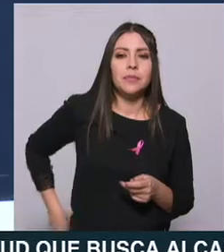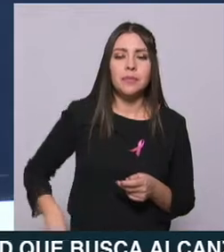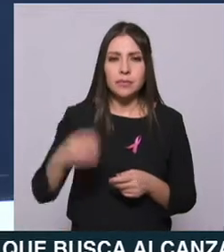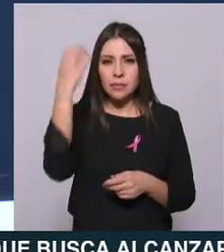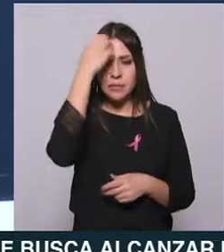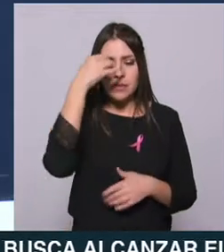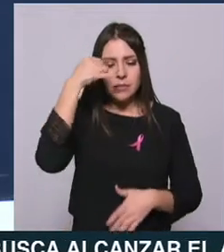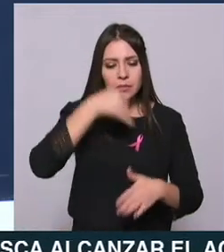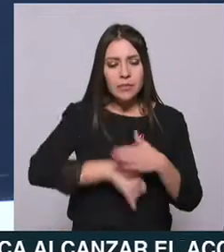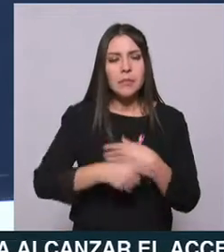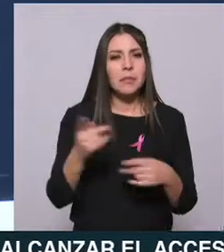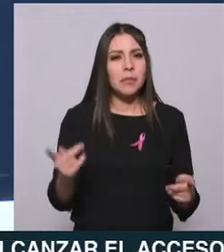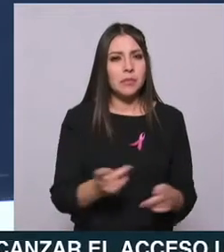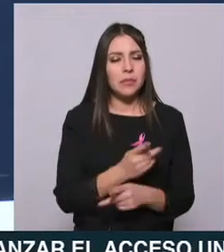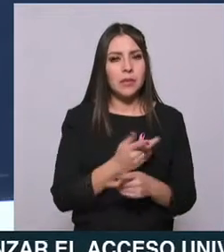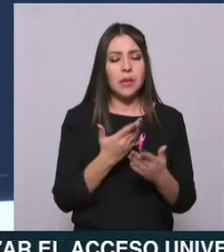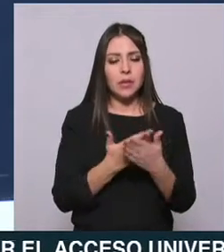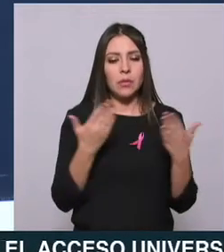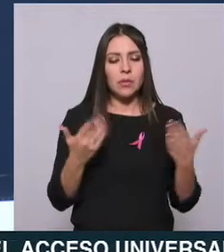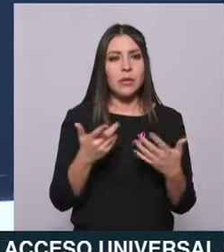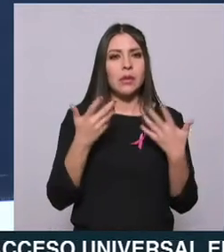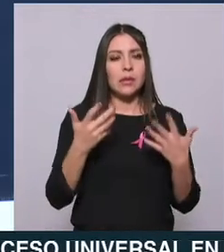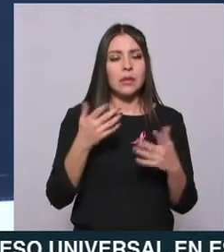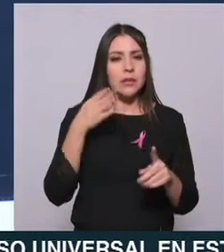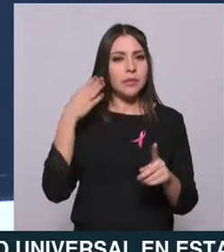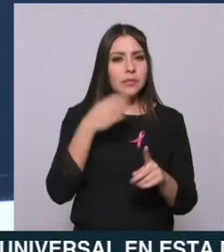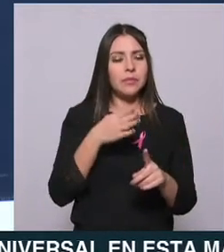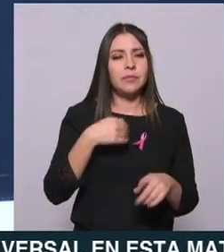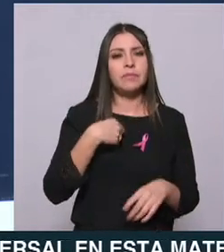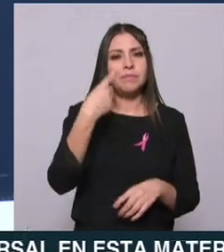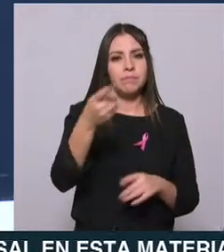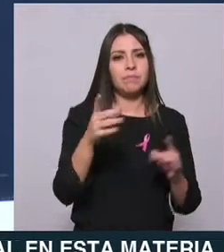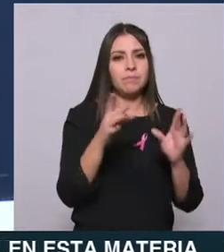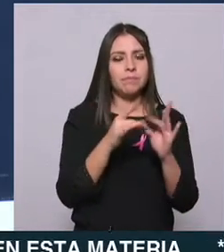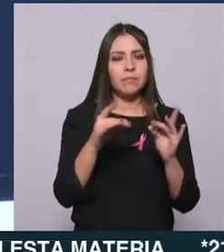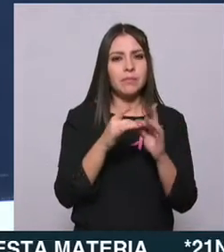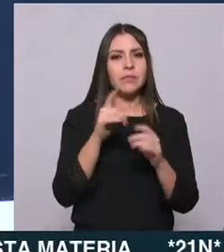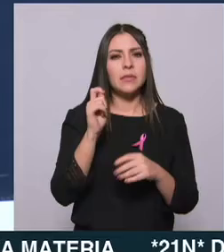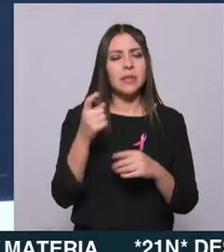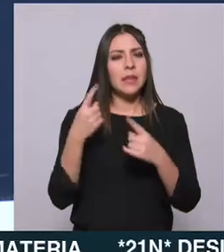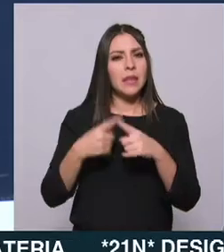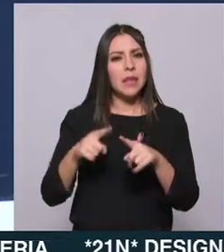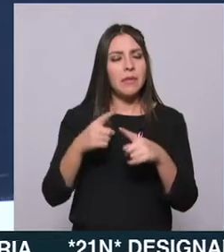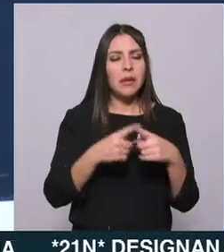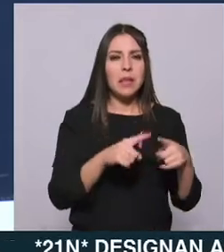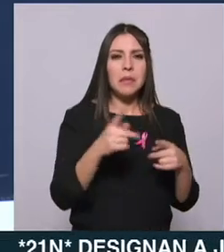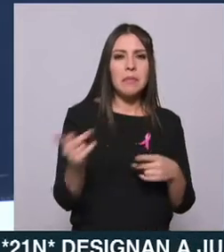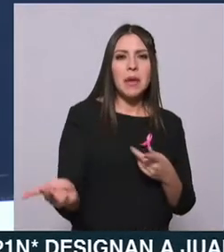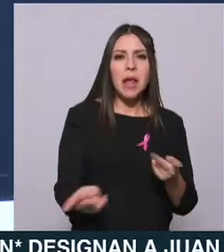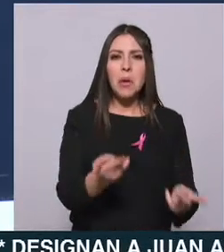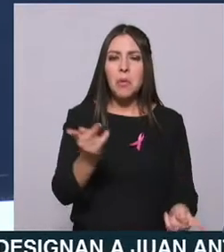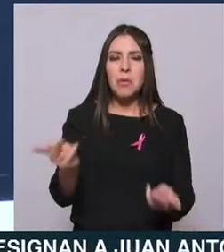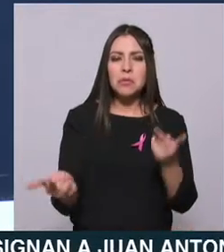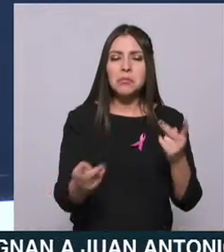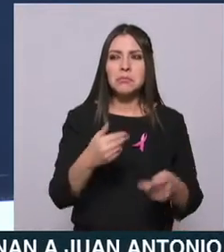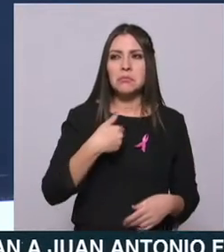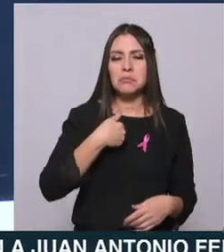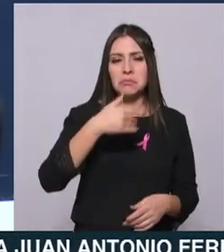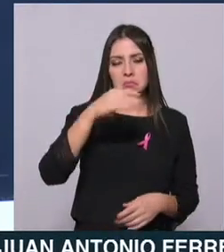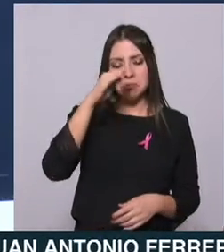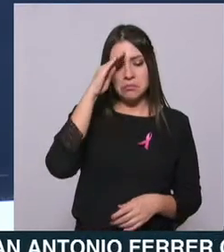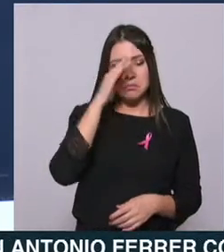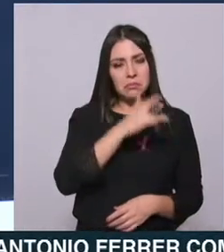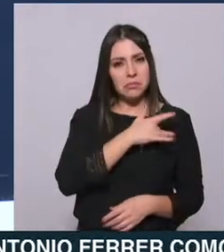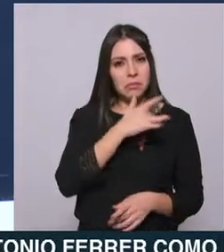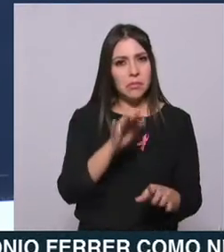Y para ello, pues con este propósito, quiero compartir con ustedes una serie de preguntas que me parecen fundamentales para